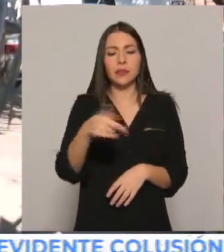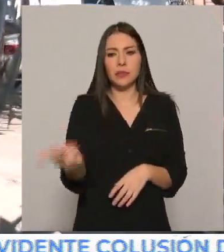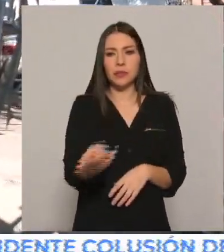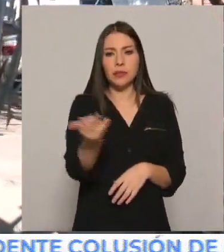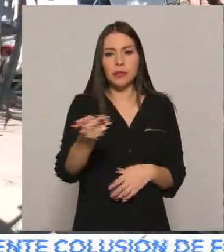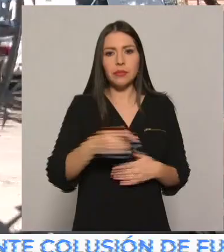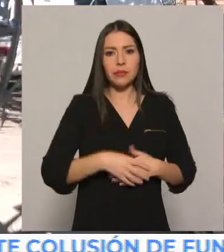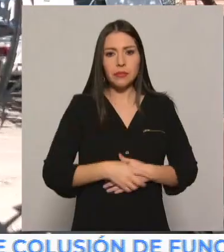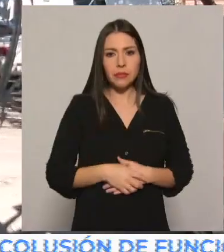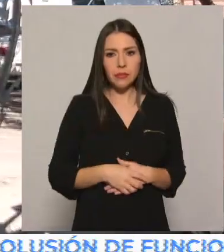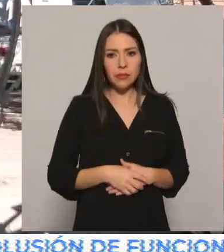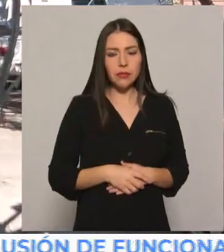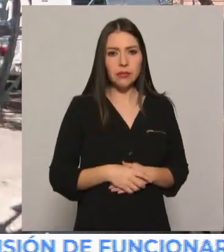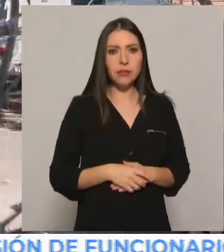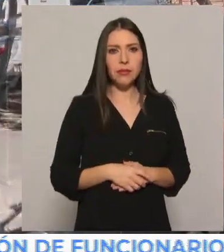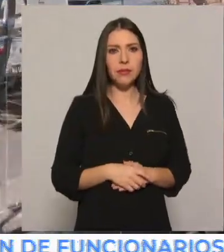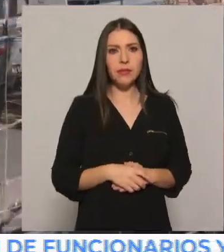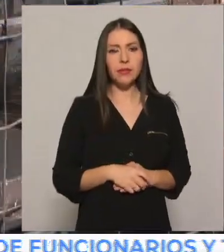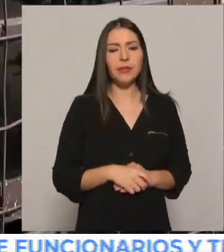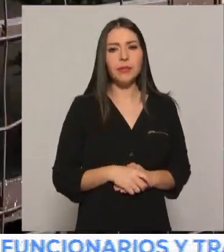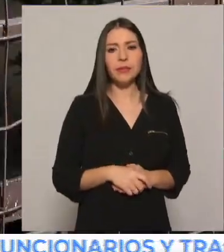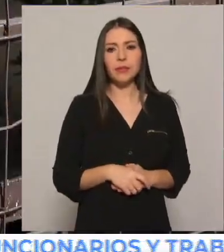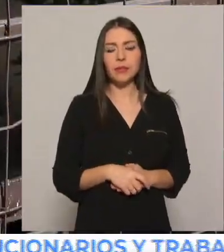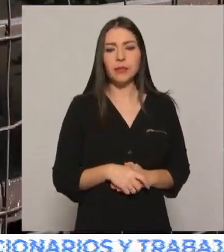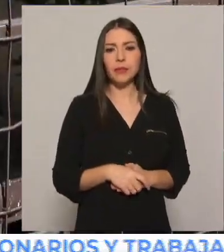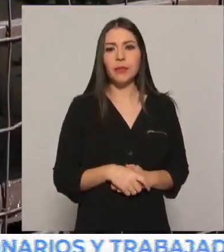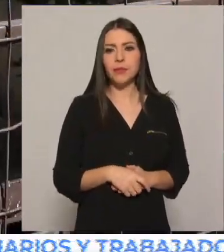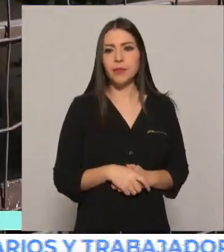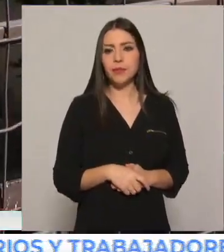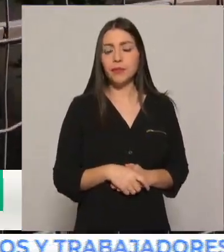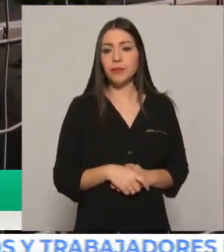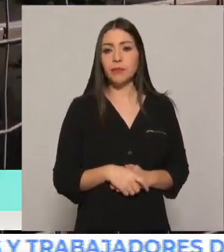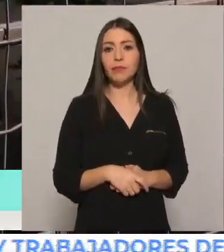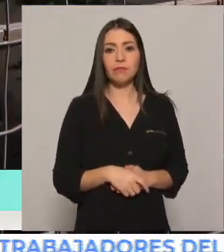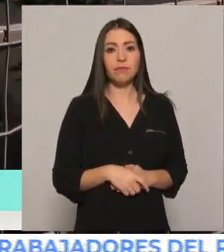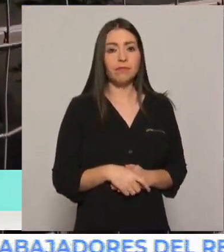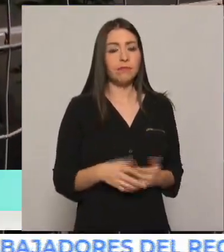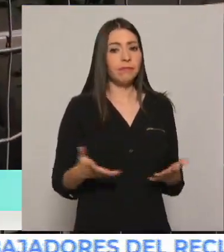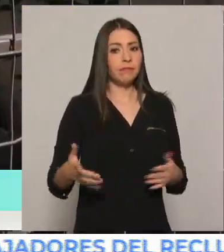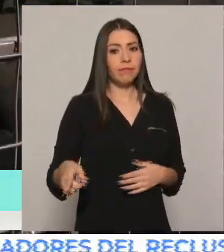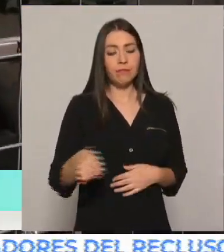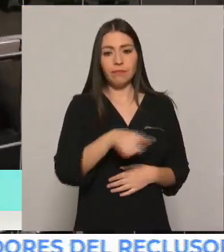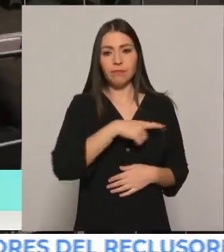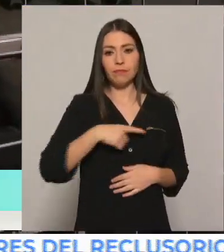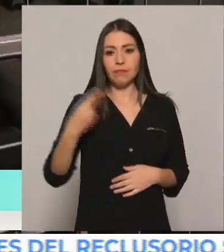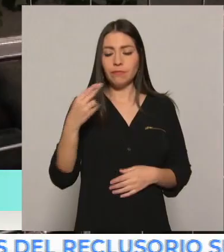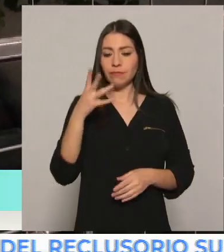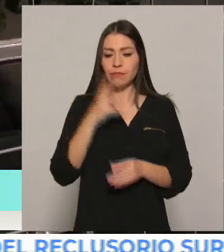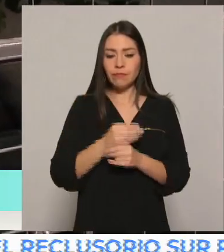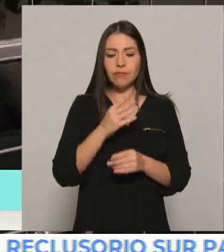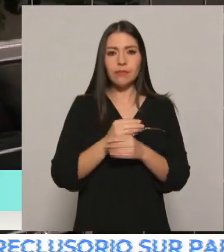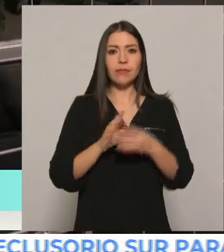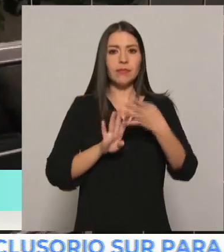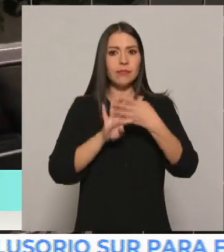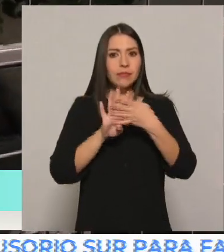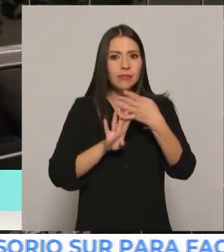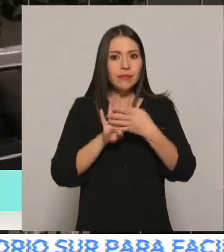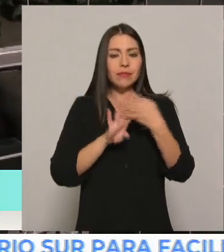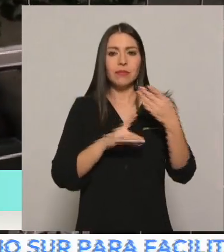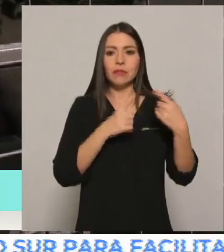Pues sí, hemos tenido que poner rejas y poner varias cosas, ¿no? Para poder